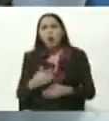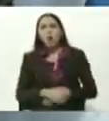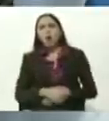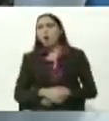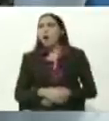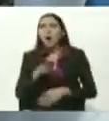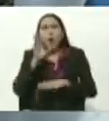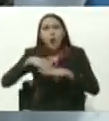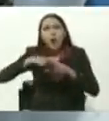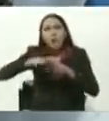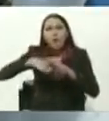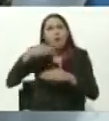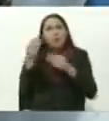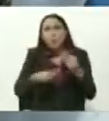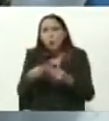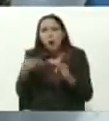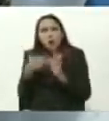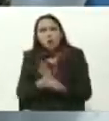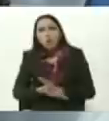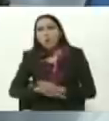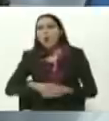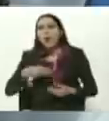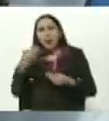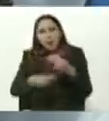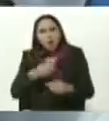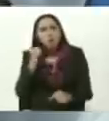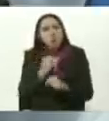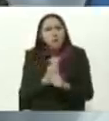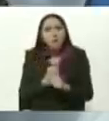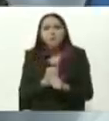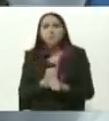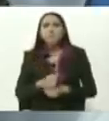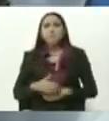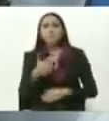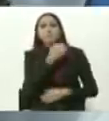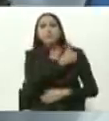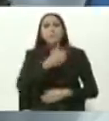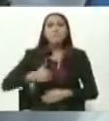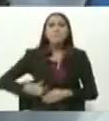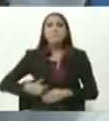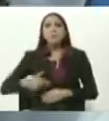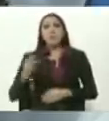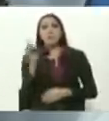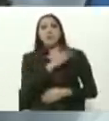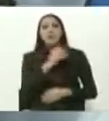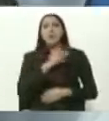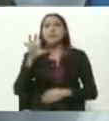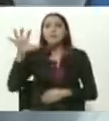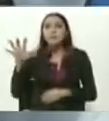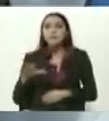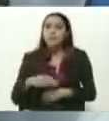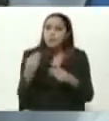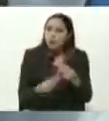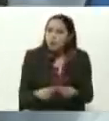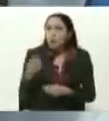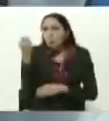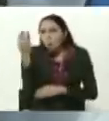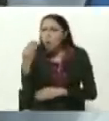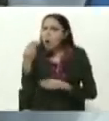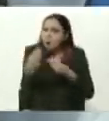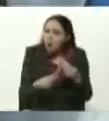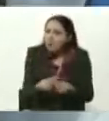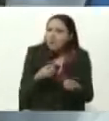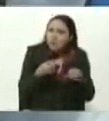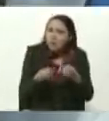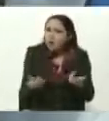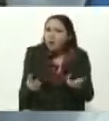está la acción ejemplar donde el propio presidente de Chile dé unas palabras sobre acciones como